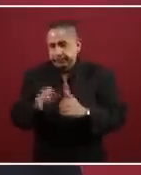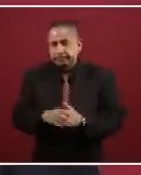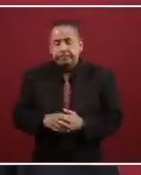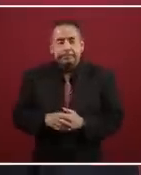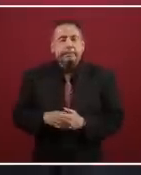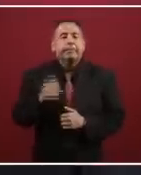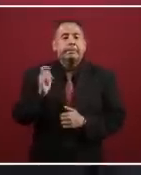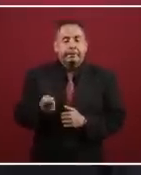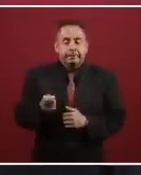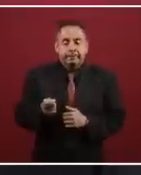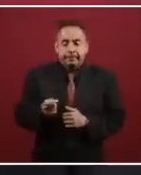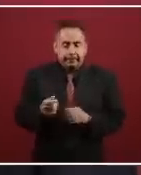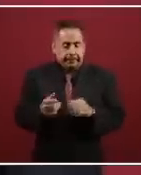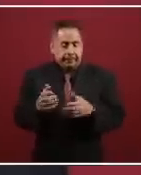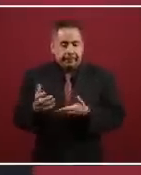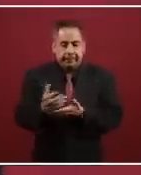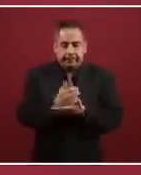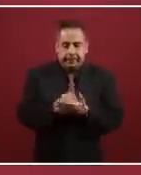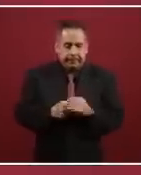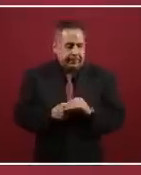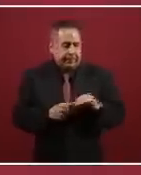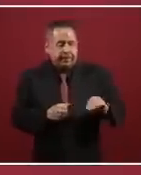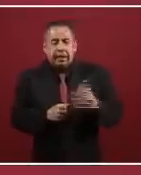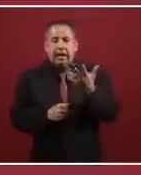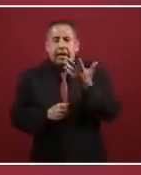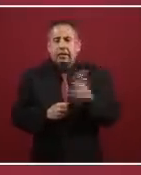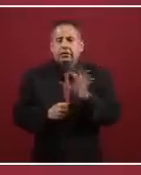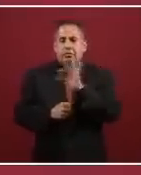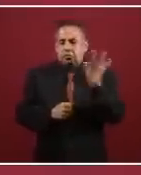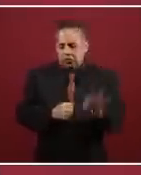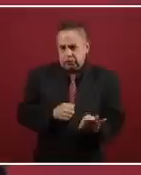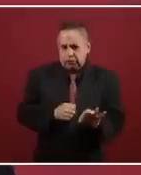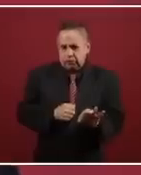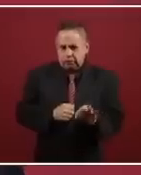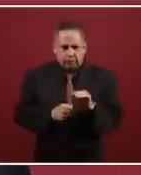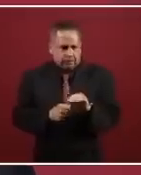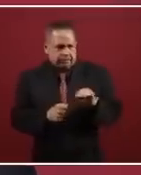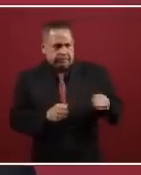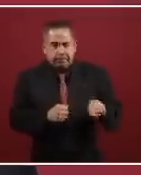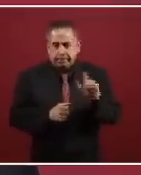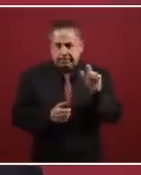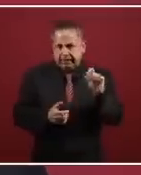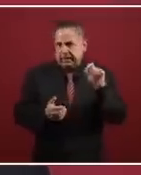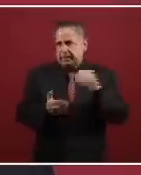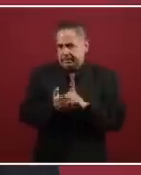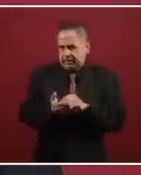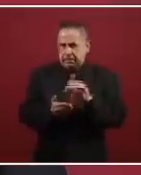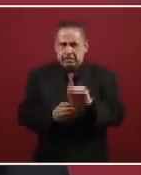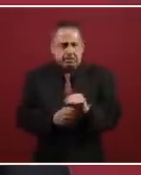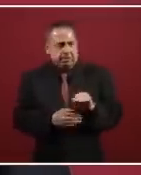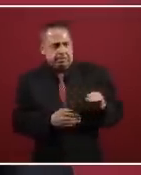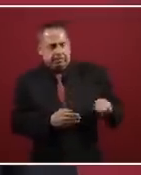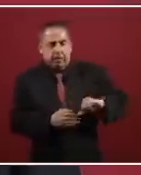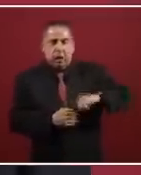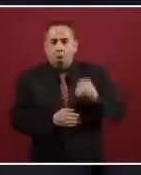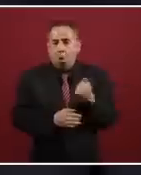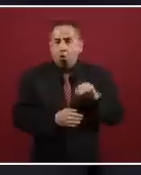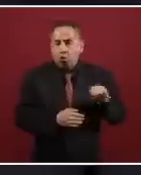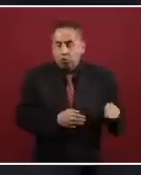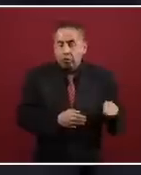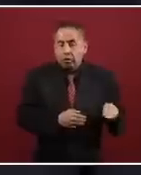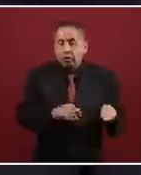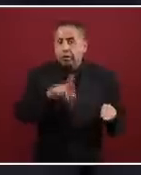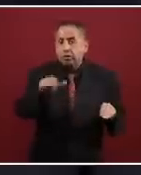dejaba de ahorro el 10%, 20,000. Y el gobierno,